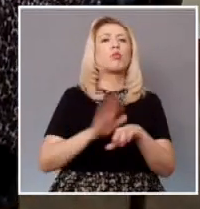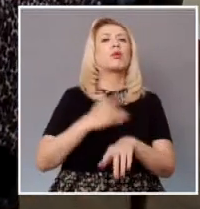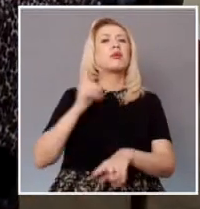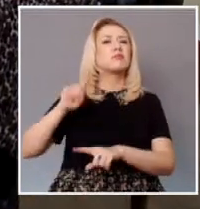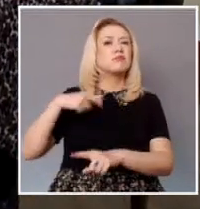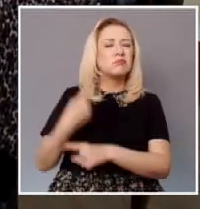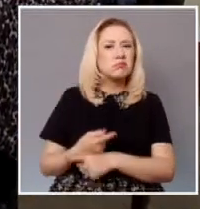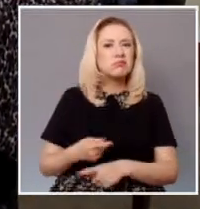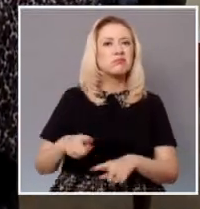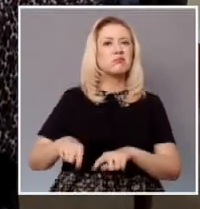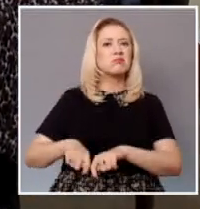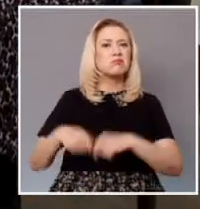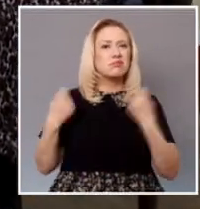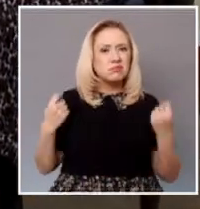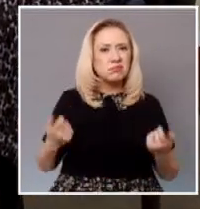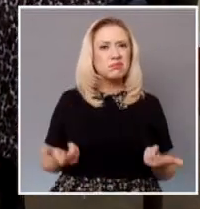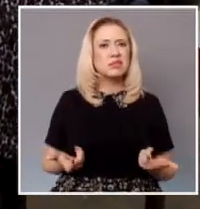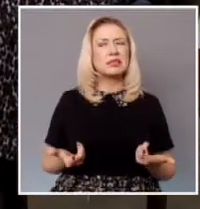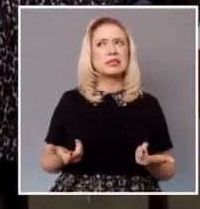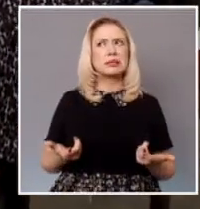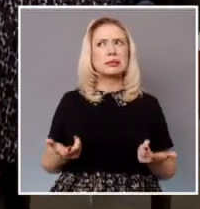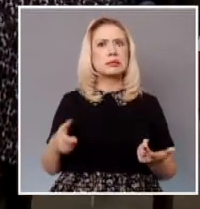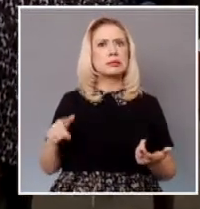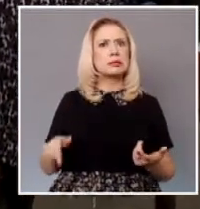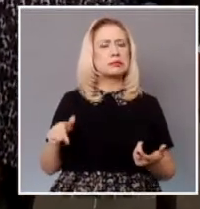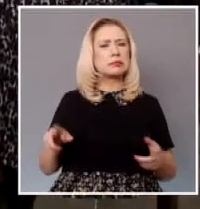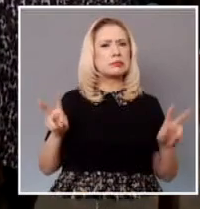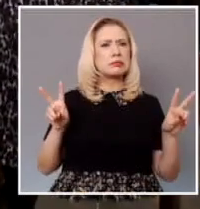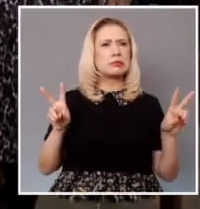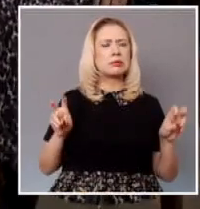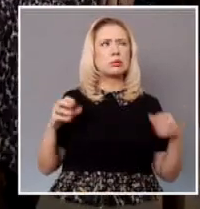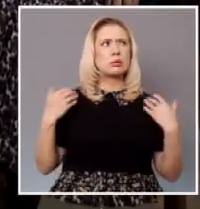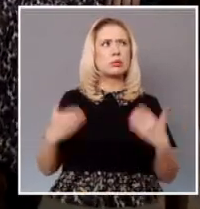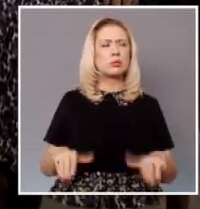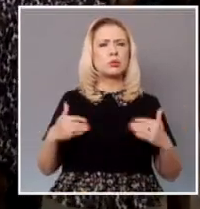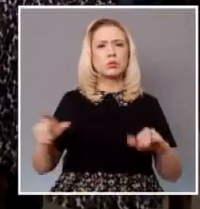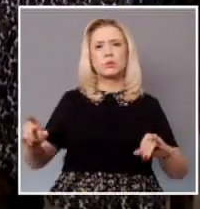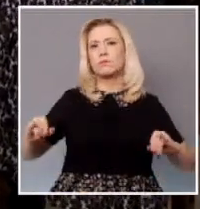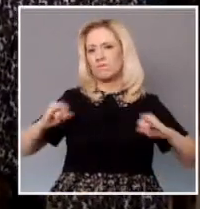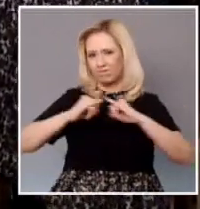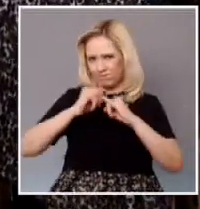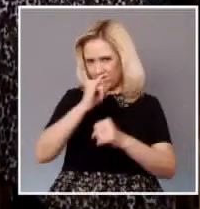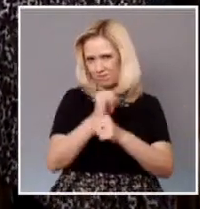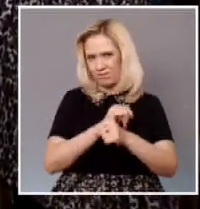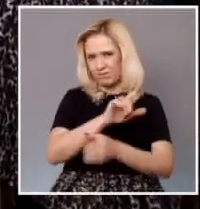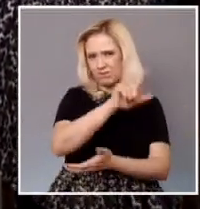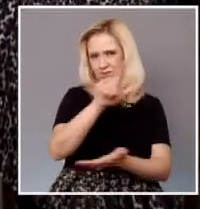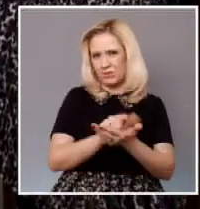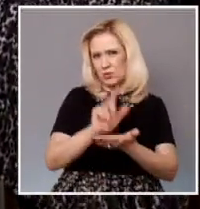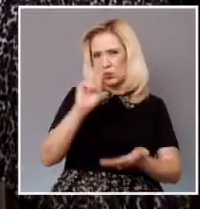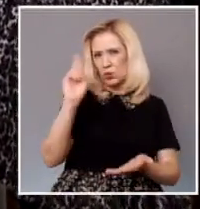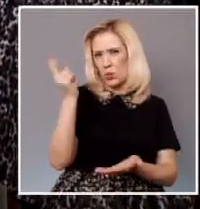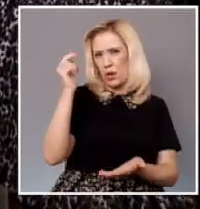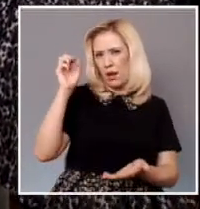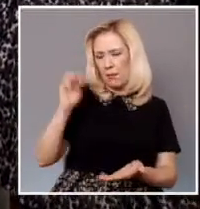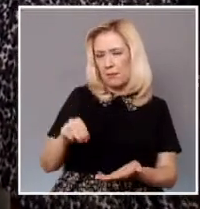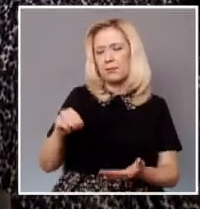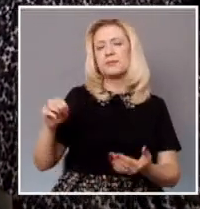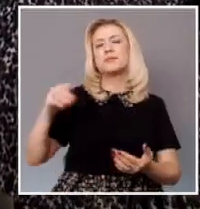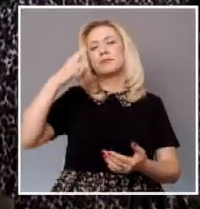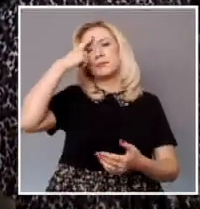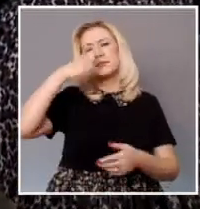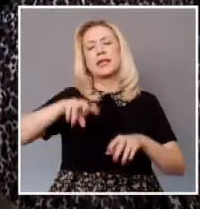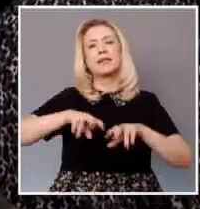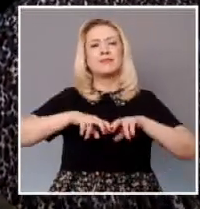dio a conocer la investigadora Sandra Serrano García del Instituto de Investigaciones Jurídicas de la UNAM al participar en el